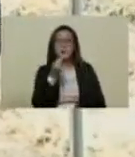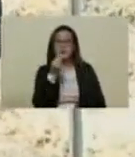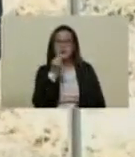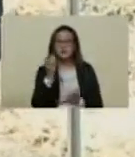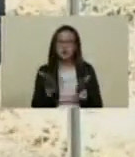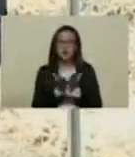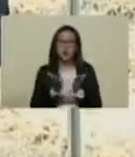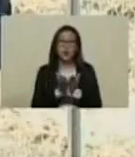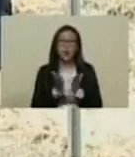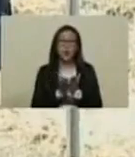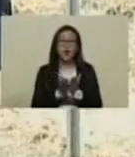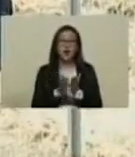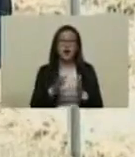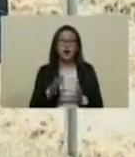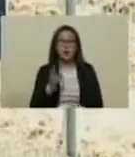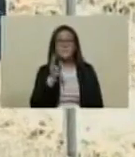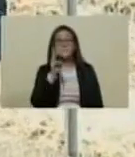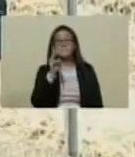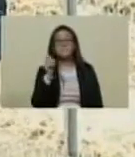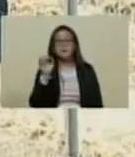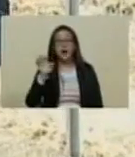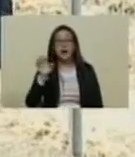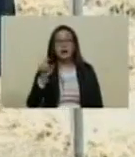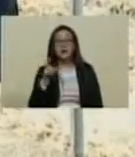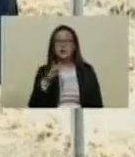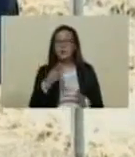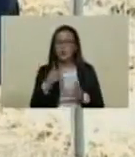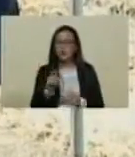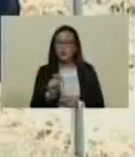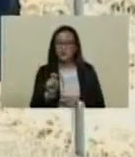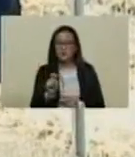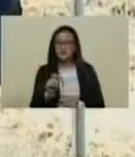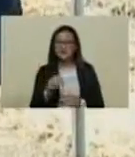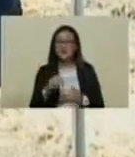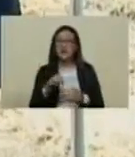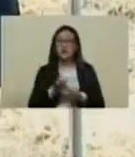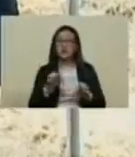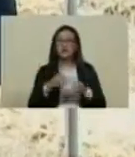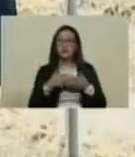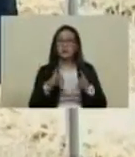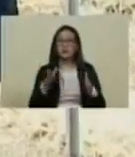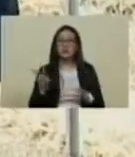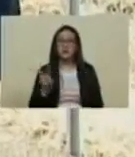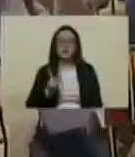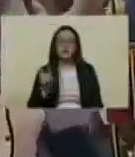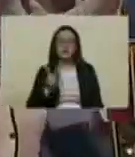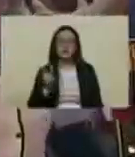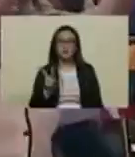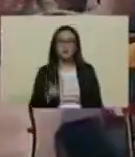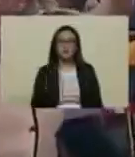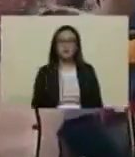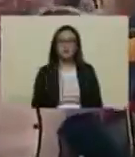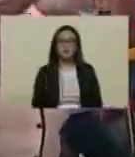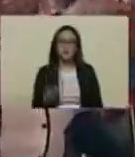alimentación escolar, el PAE, del primer cuatrimestre de toda la educación pública de Venezuela.